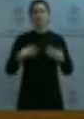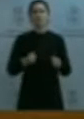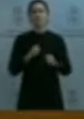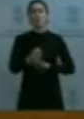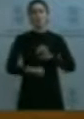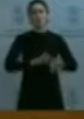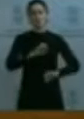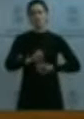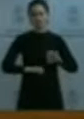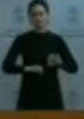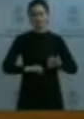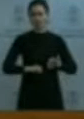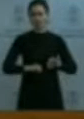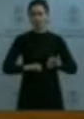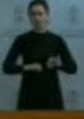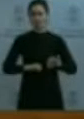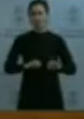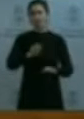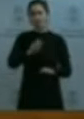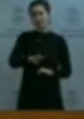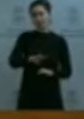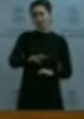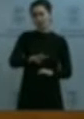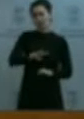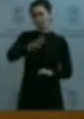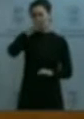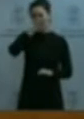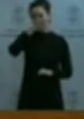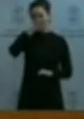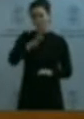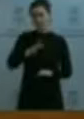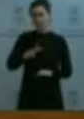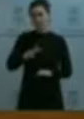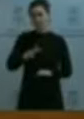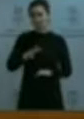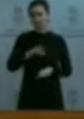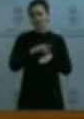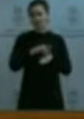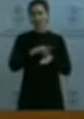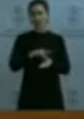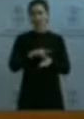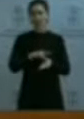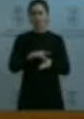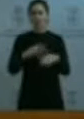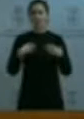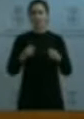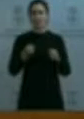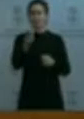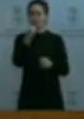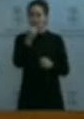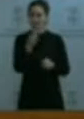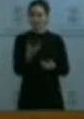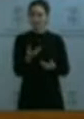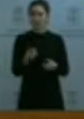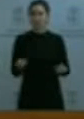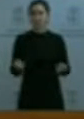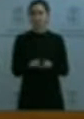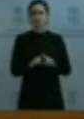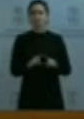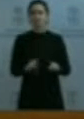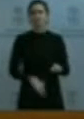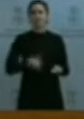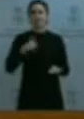denuncias, no en la Agencia de Salud Ambiental y Consumo, sino en lo que es en el conjunto de la Consejería de Sanidad. ¿Por qué? Porque